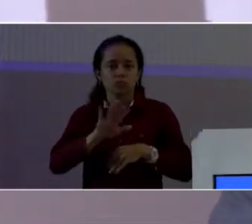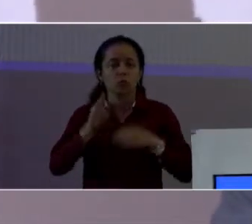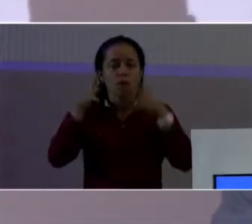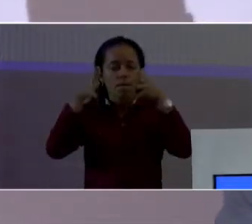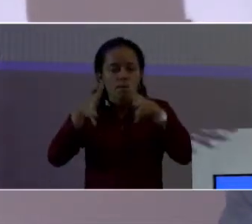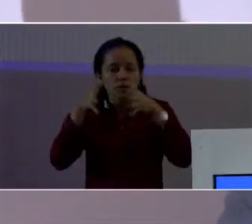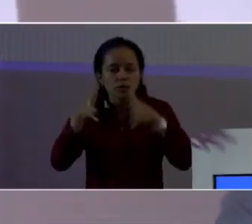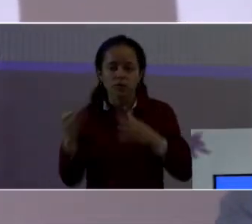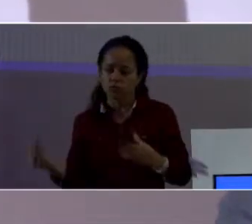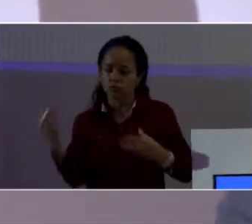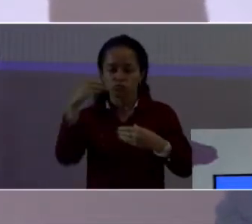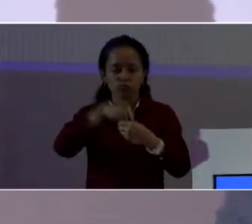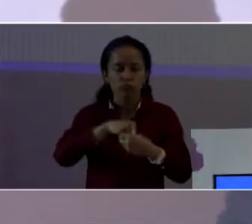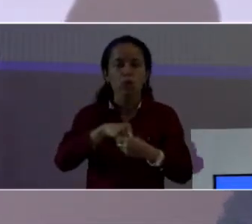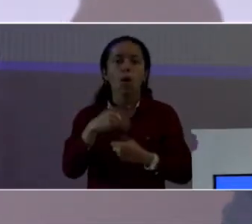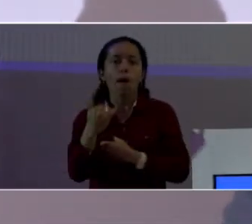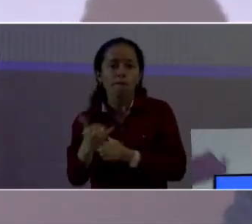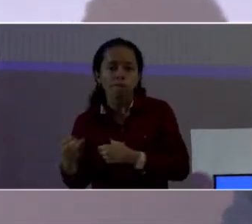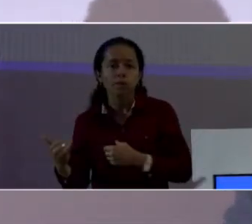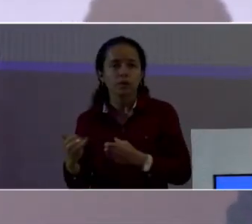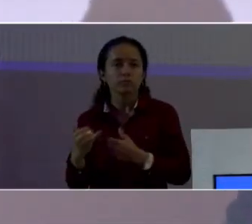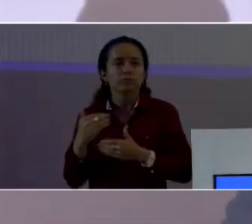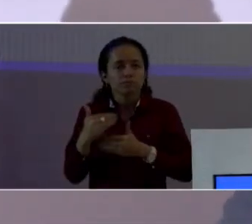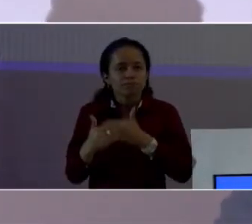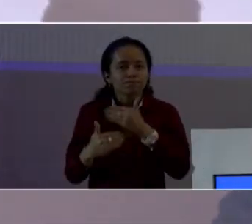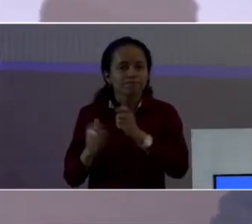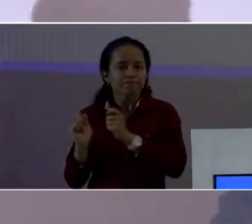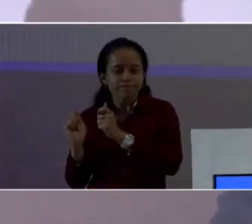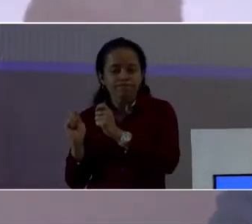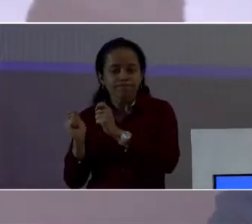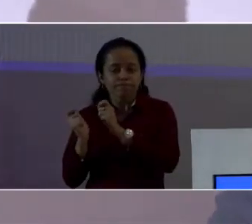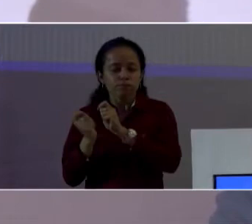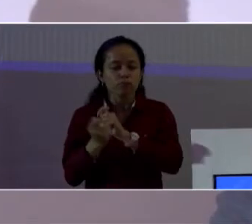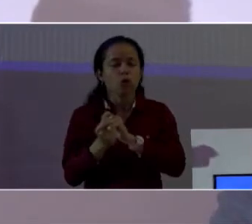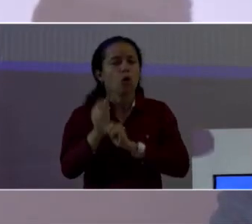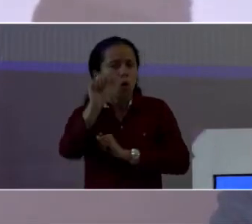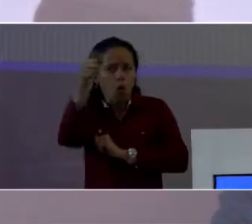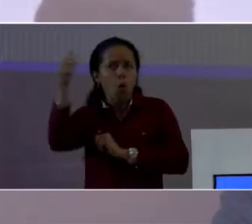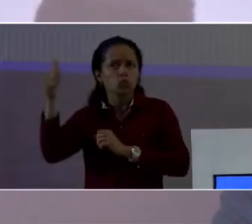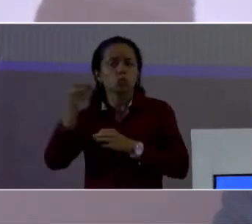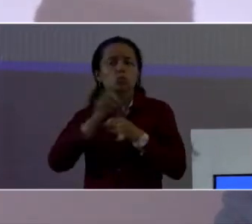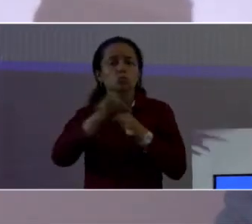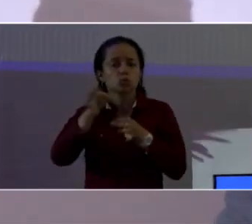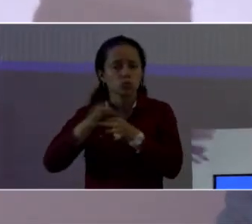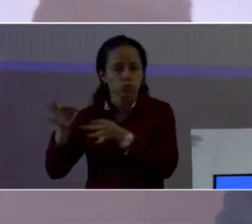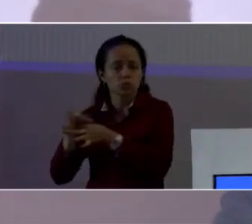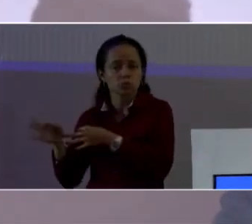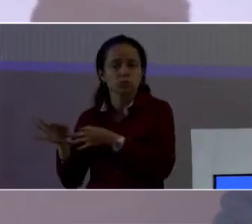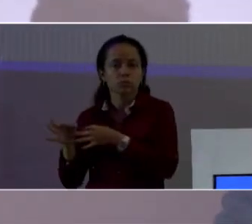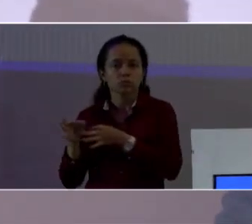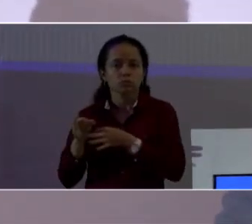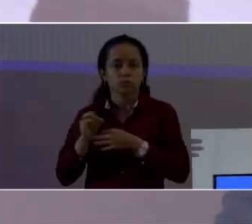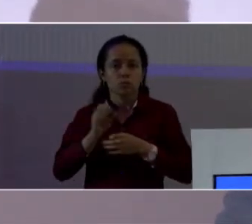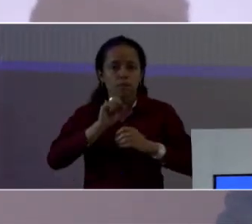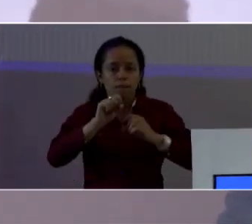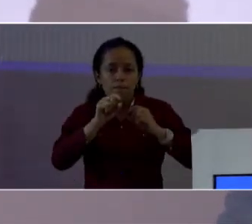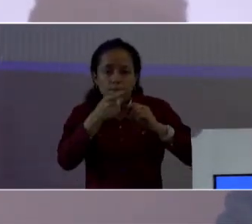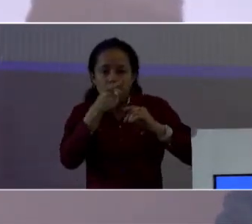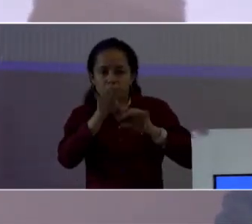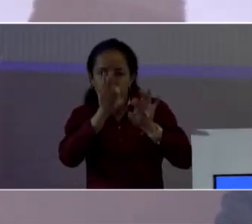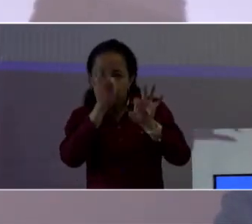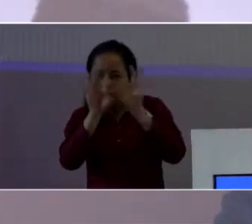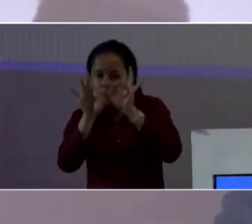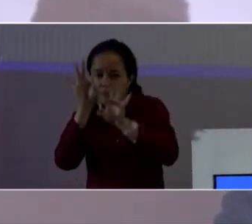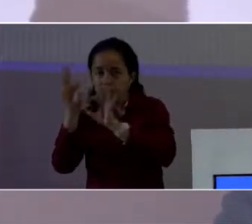y reincorporación, figura que está en transición, y otros en distintos municipios que se han priorizado.